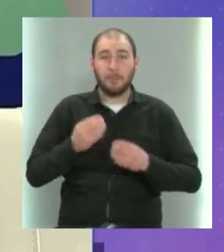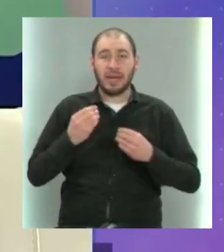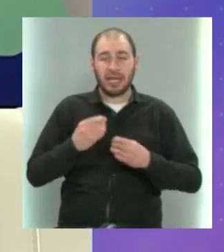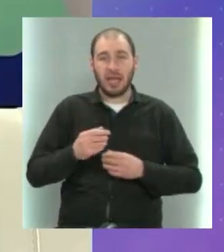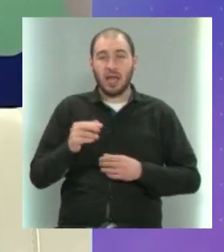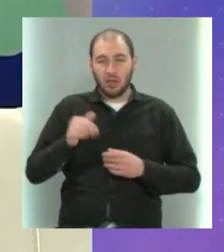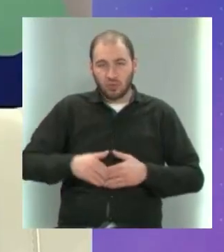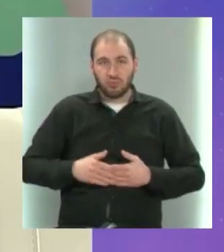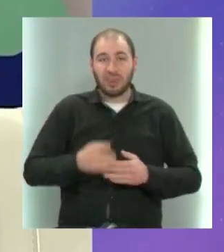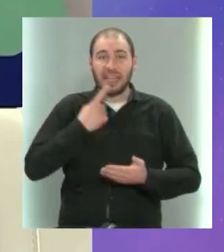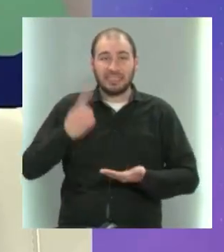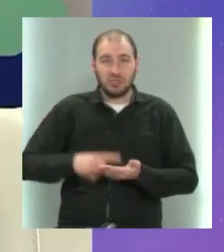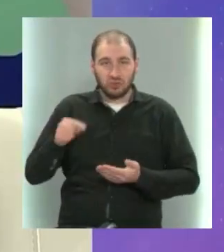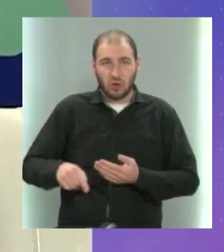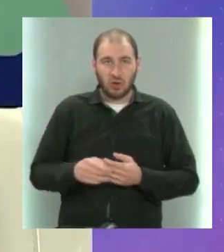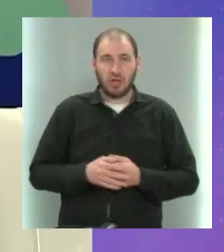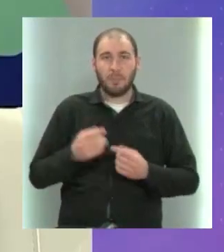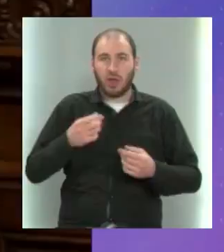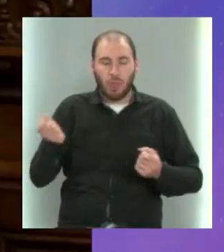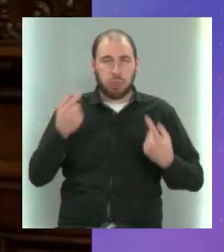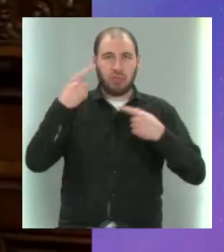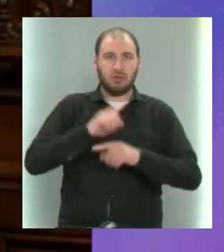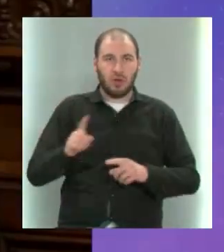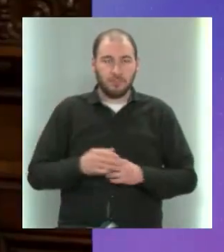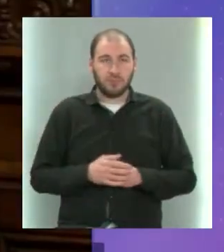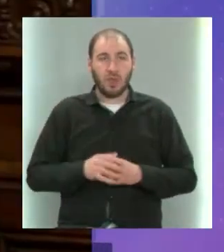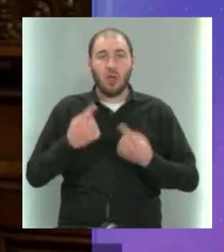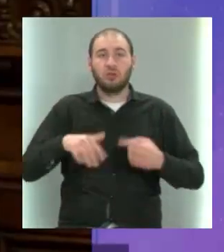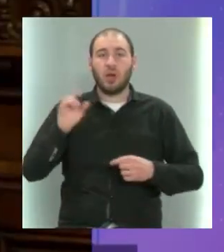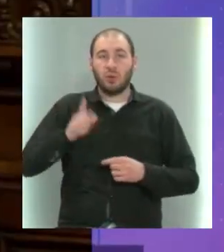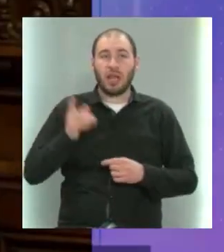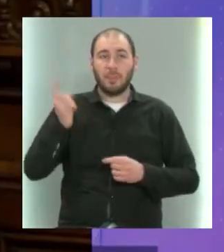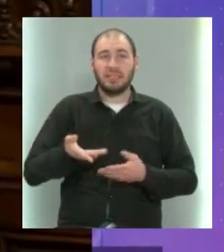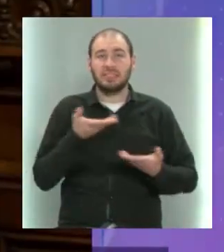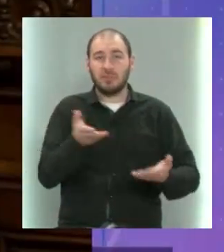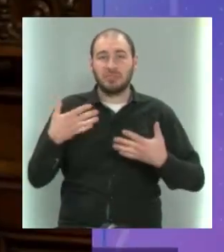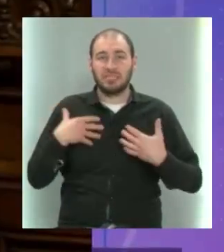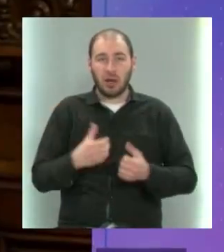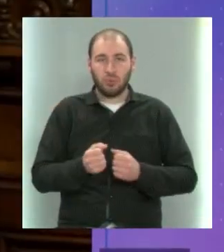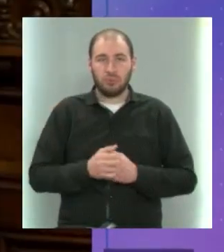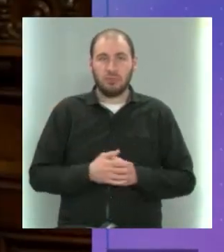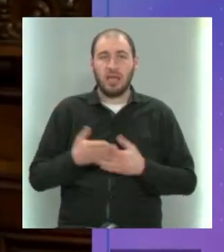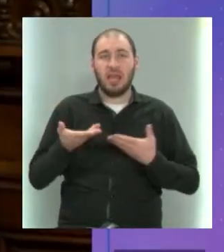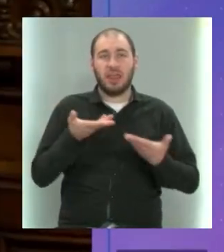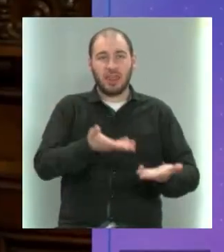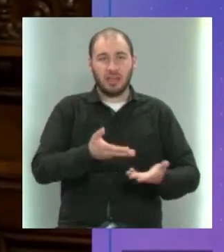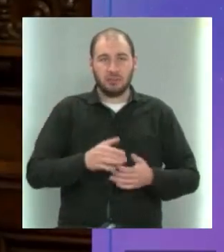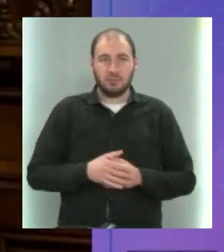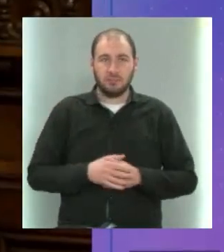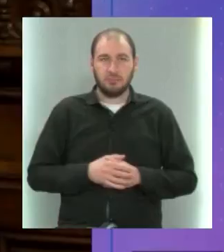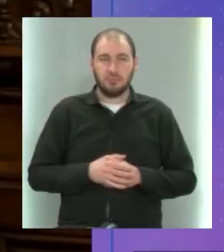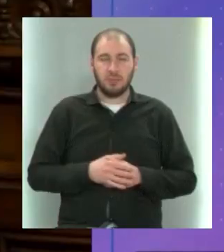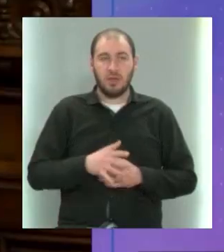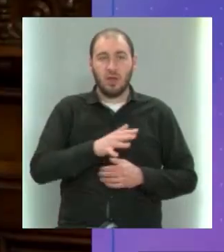tiene que ocurrirle por decisión no le ocurra con un accidente. Lo único que hace es obligar al servicio de salud a que le dé